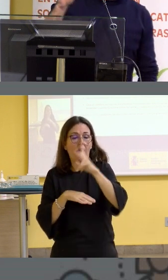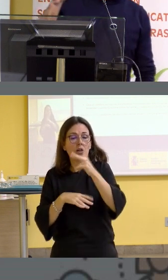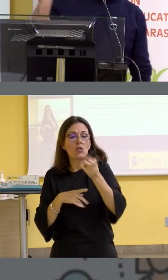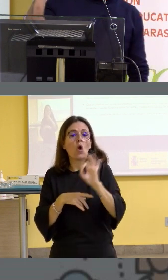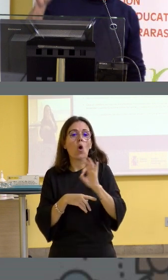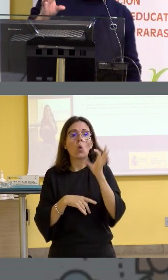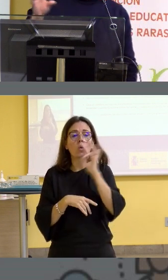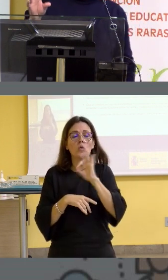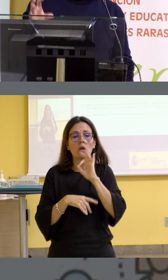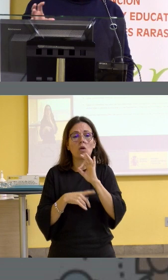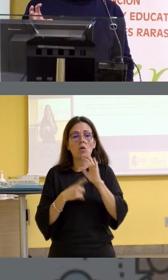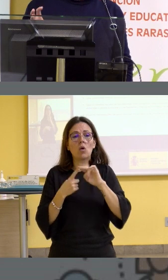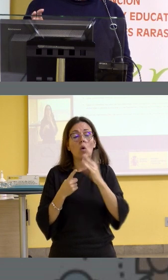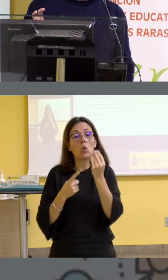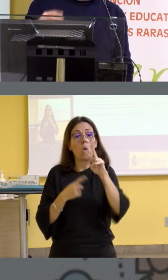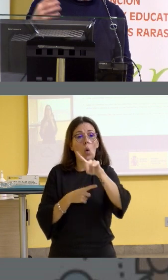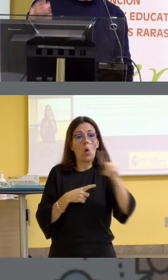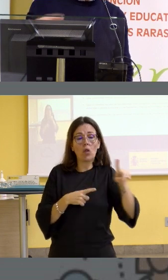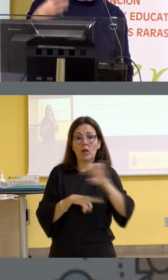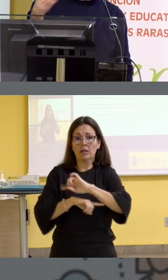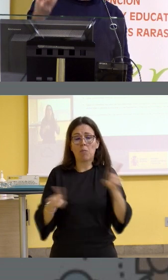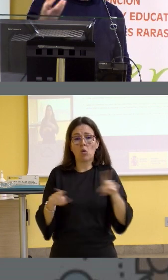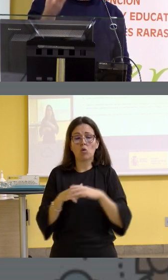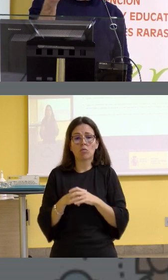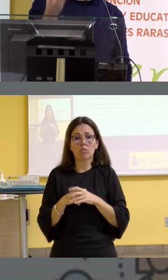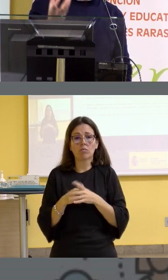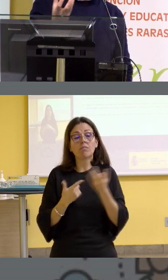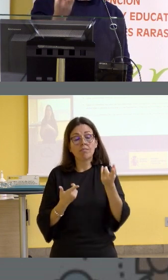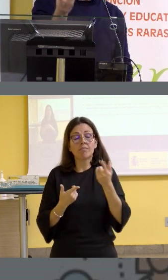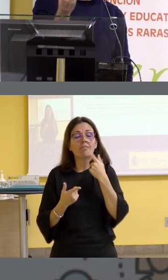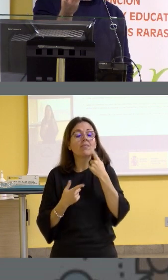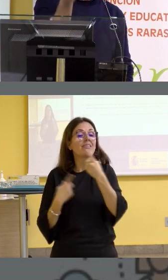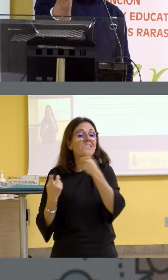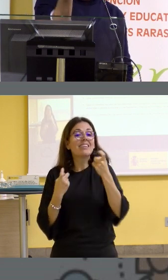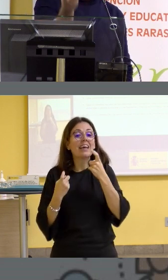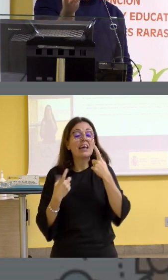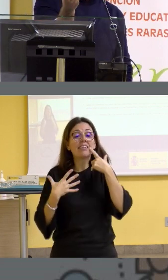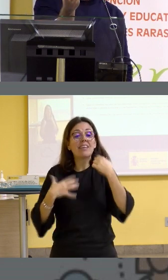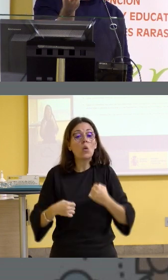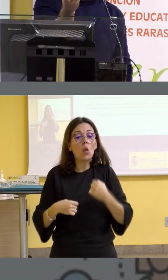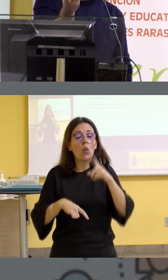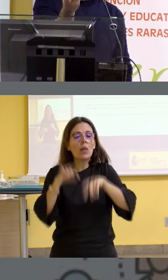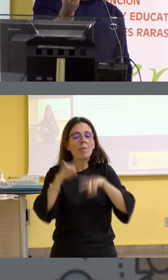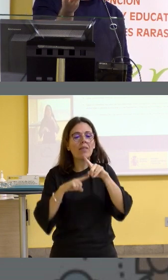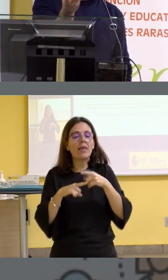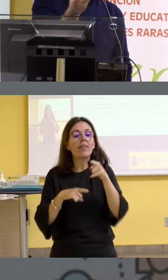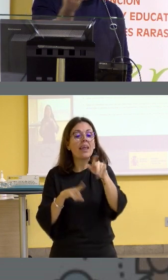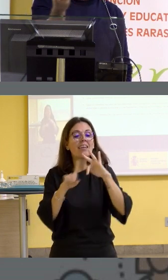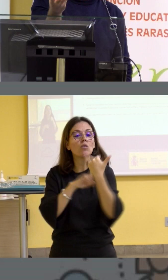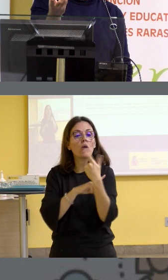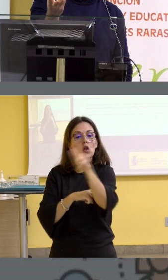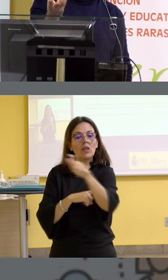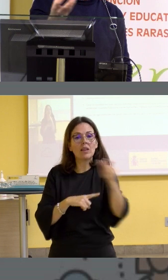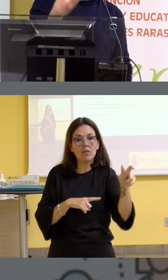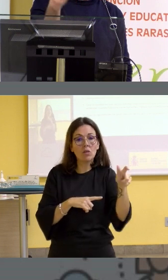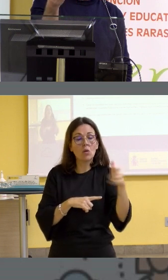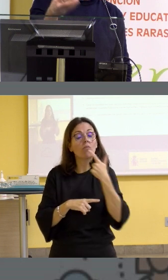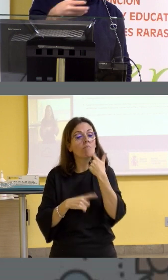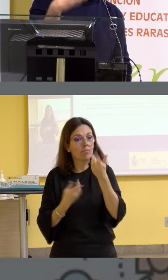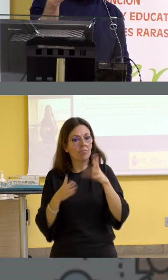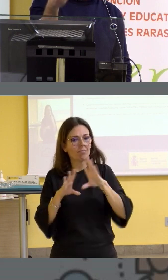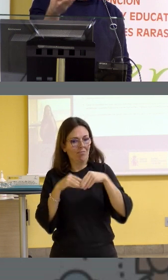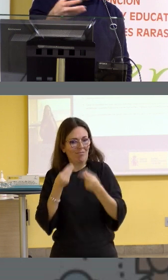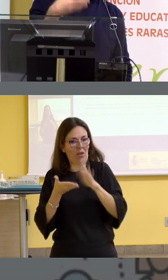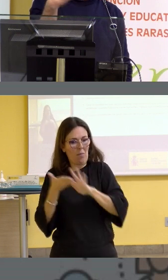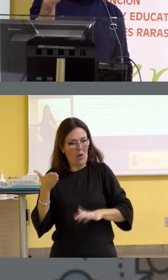síndrome 22q11. Las necesidades de salud derivan de lo que le sucede a un individuo. Las definiciones de manual son muy útiles